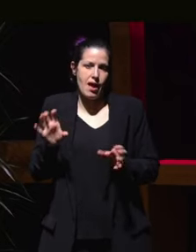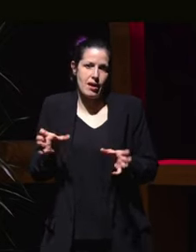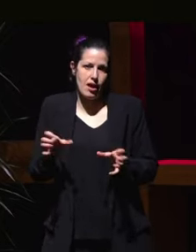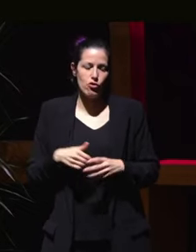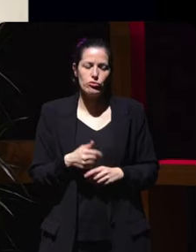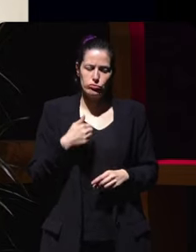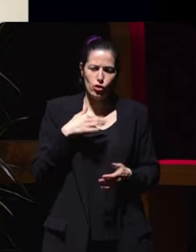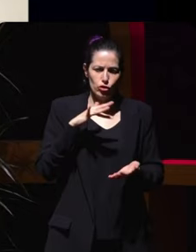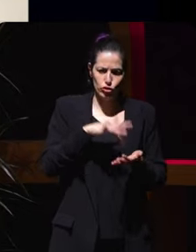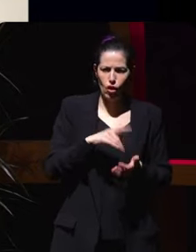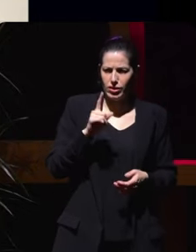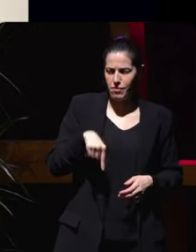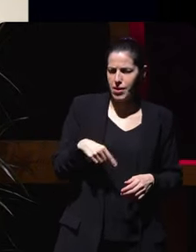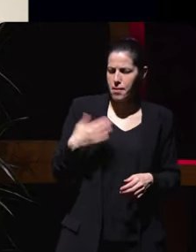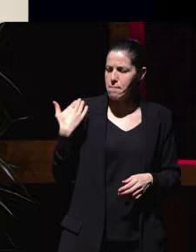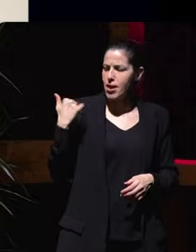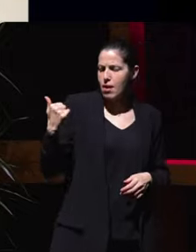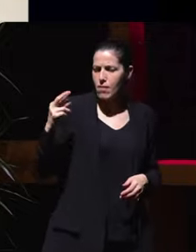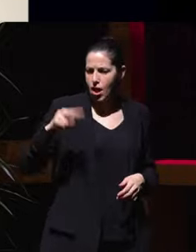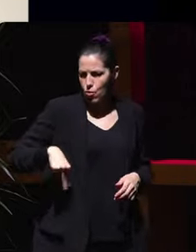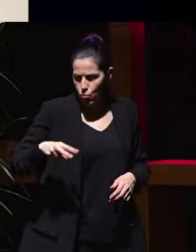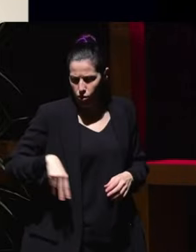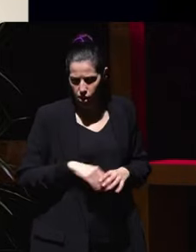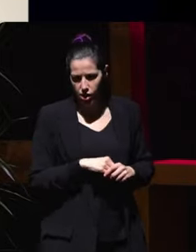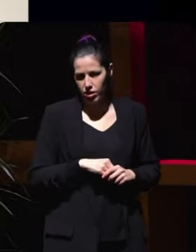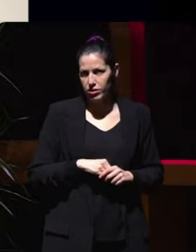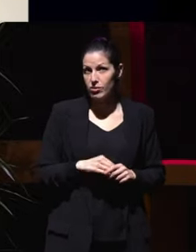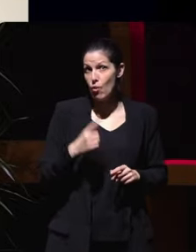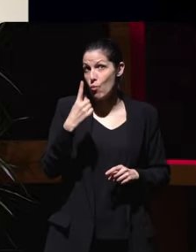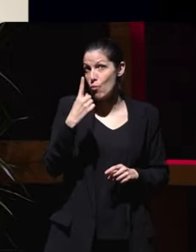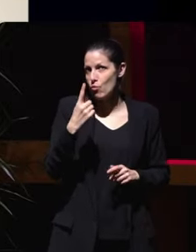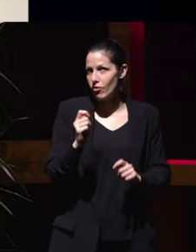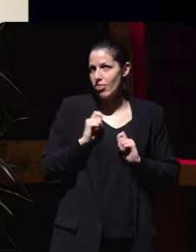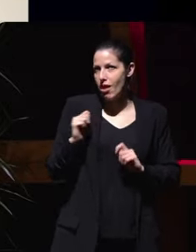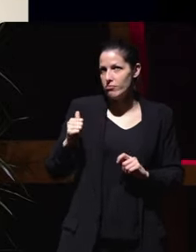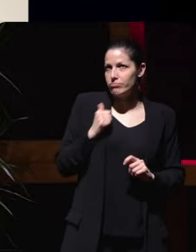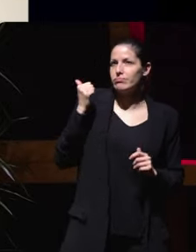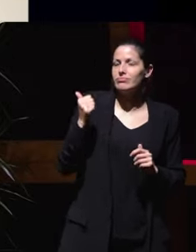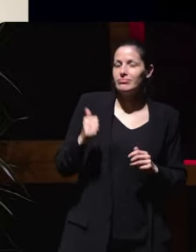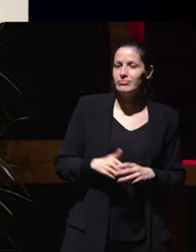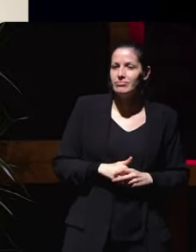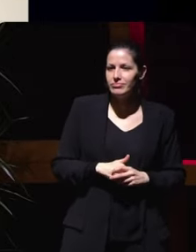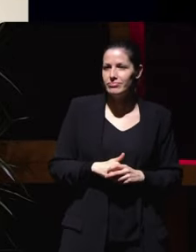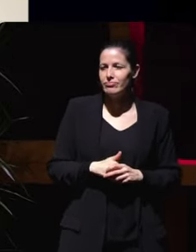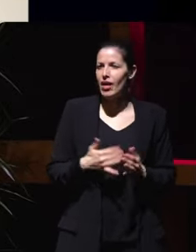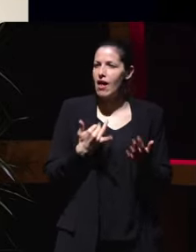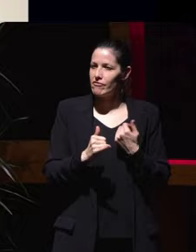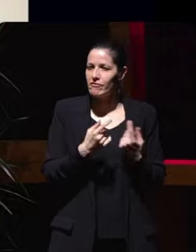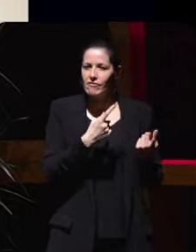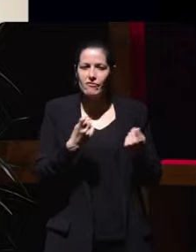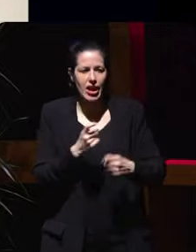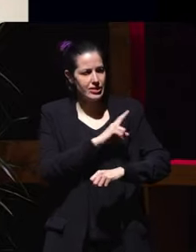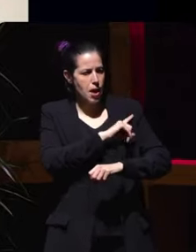vez unha chica a la que non habían llamado nunca e alguén por primeira vez me dio a oportunidade. Eu creo que falta valentía,